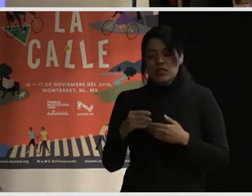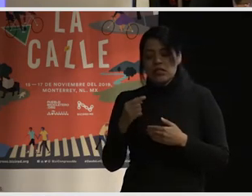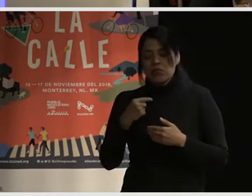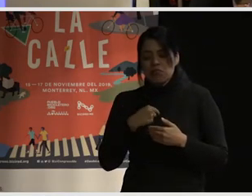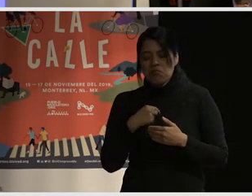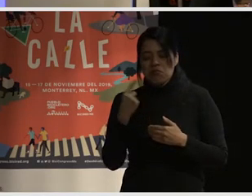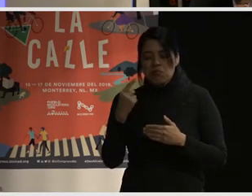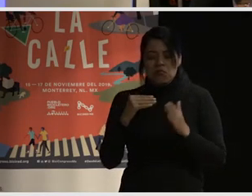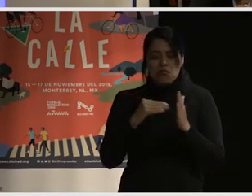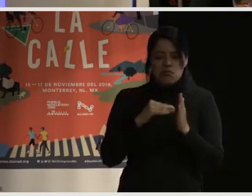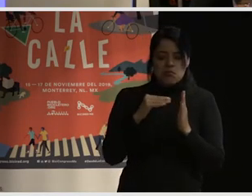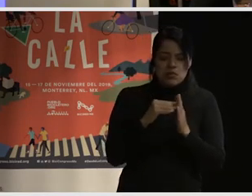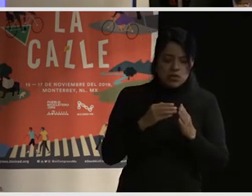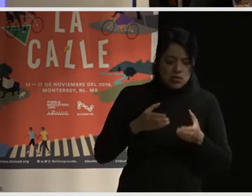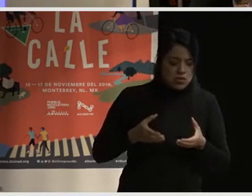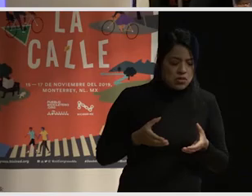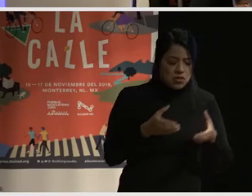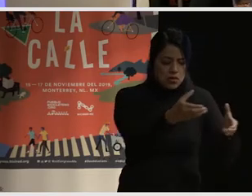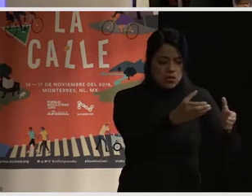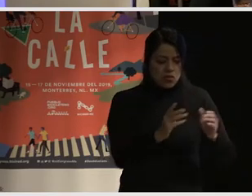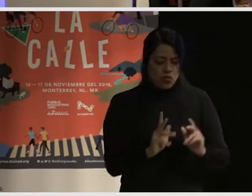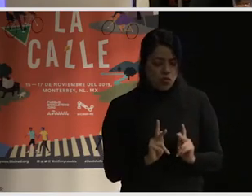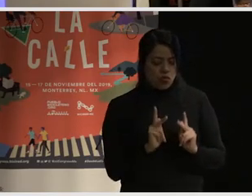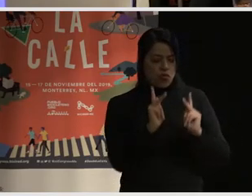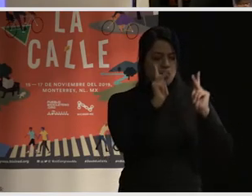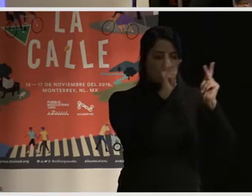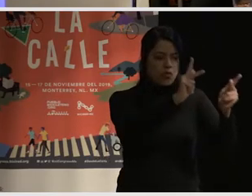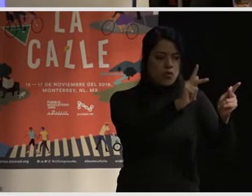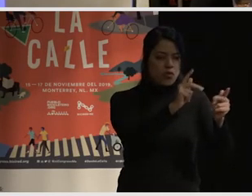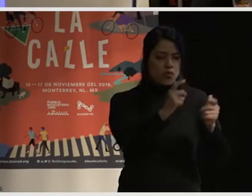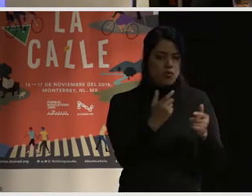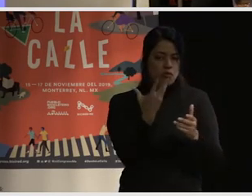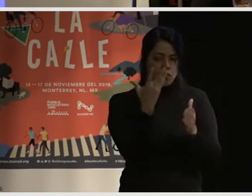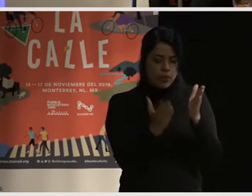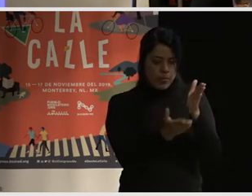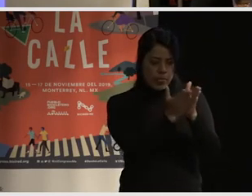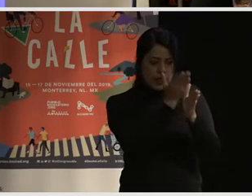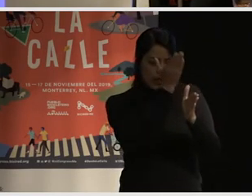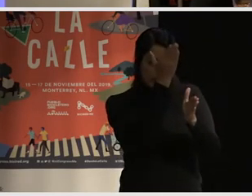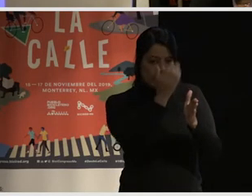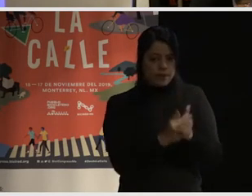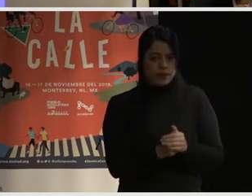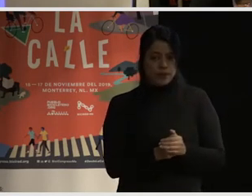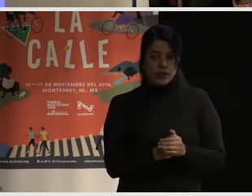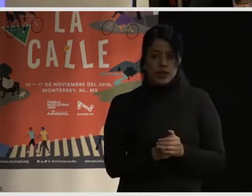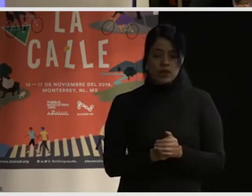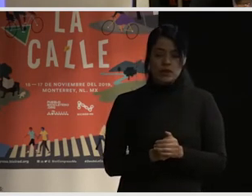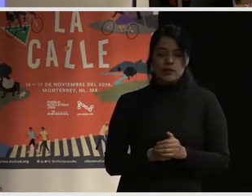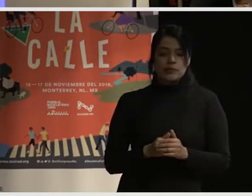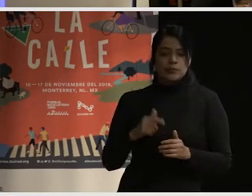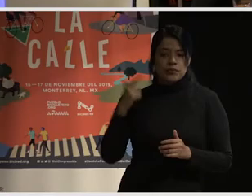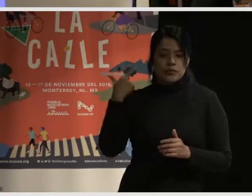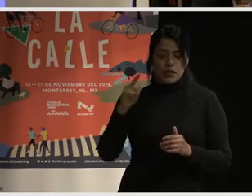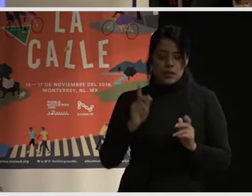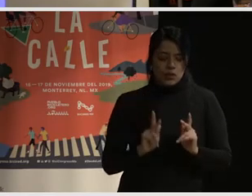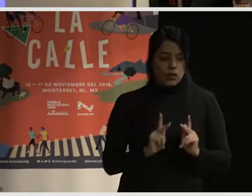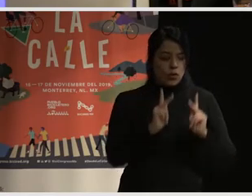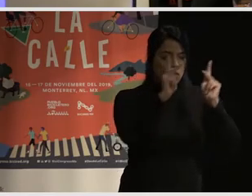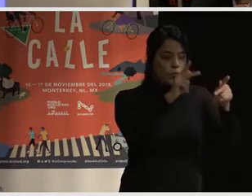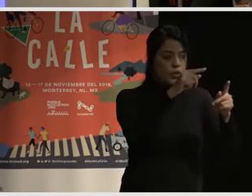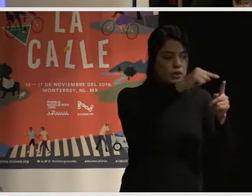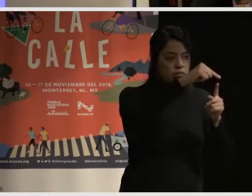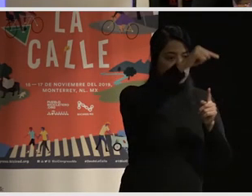pesos en un viaducto en un puente no sé soñado no sé cómo le queda poner en caso de guadalajara fue adelantado y